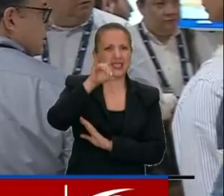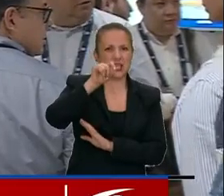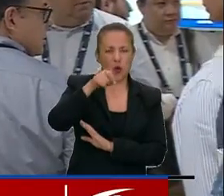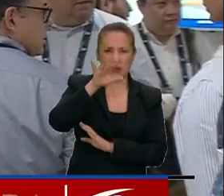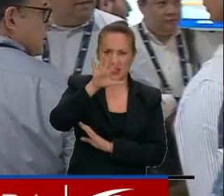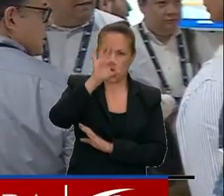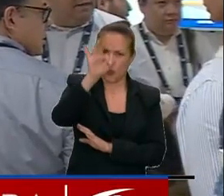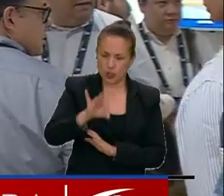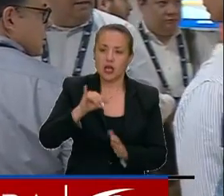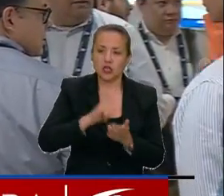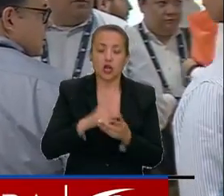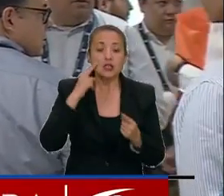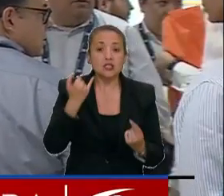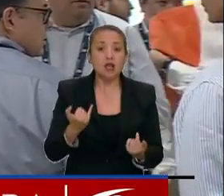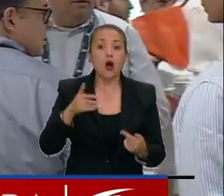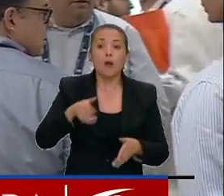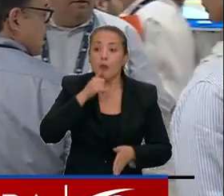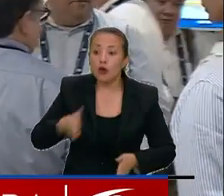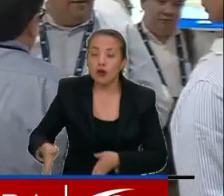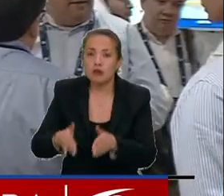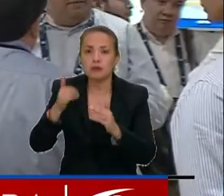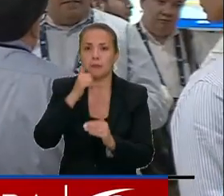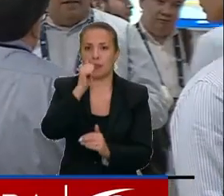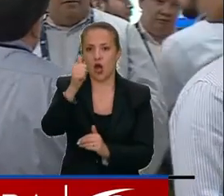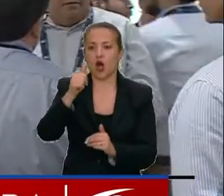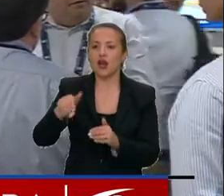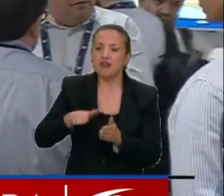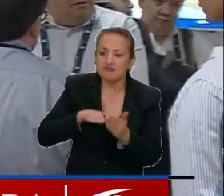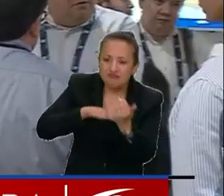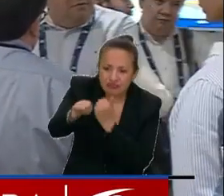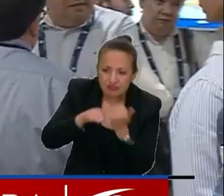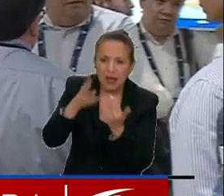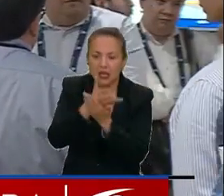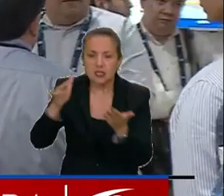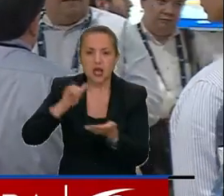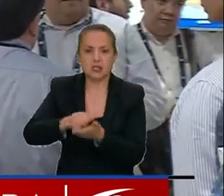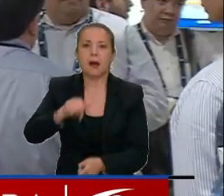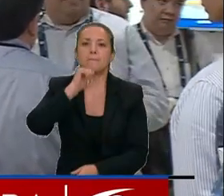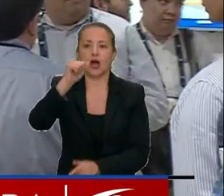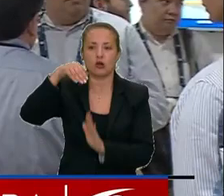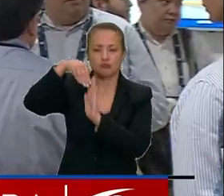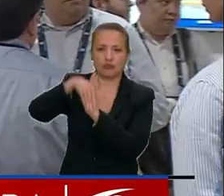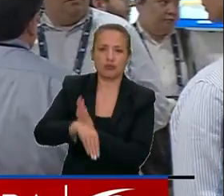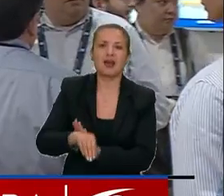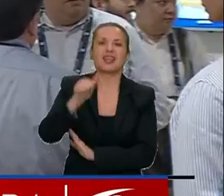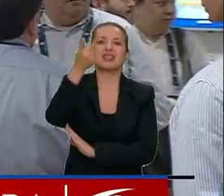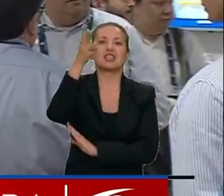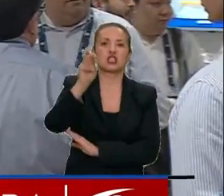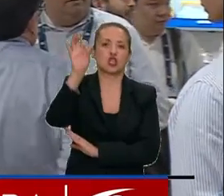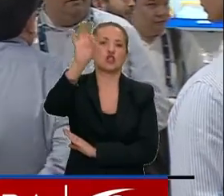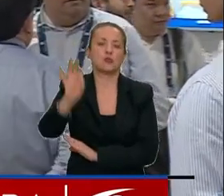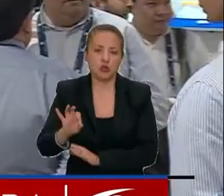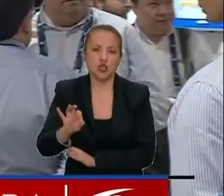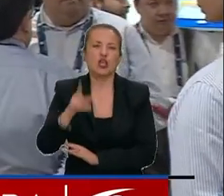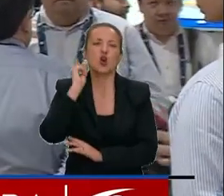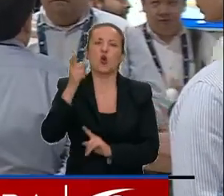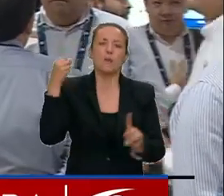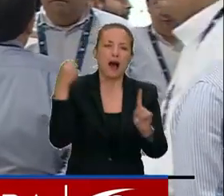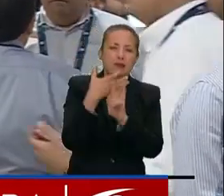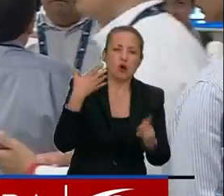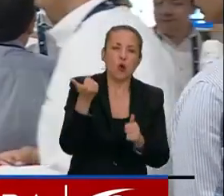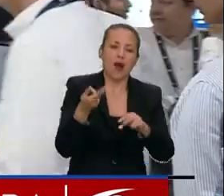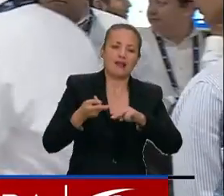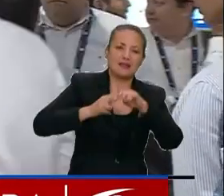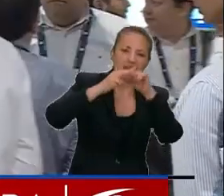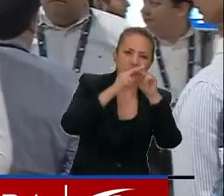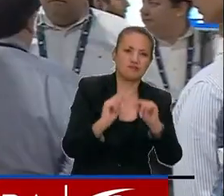en carretera, la caída es mayor, de 18%. La coyuntura es complicada porque tenemos un choque de tasas de interés, tenemos tasas de interés